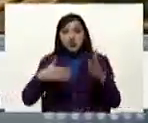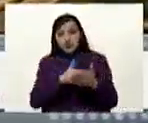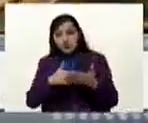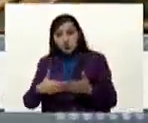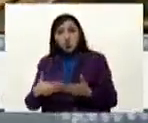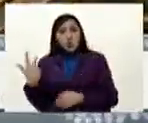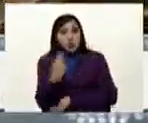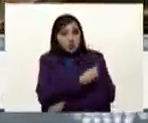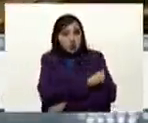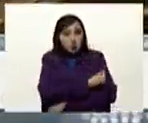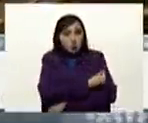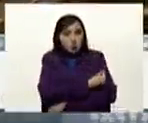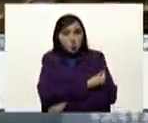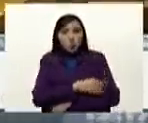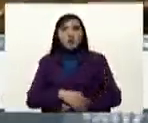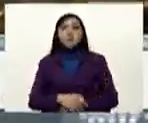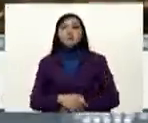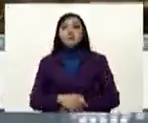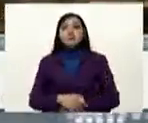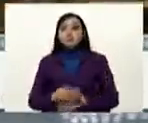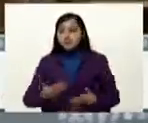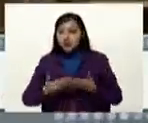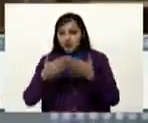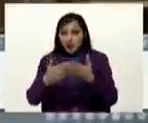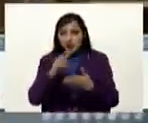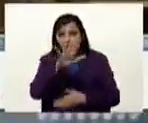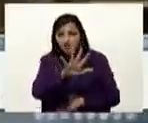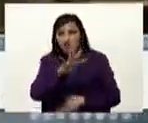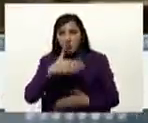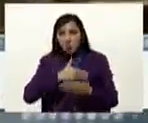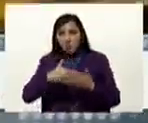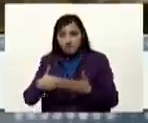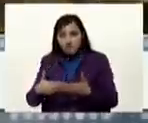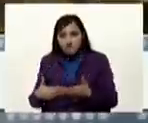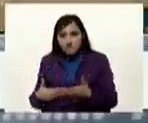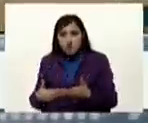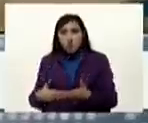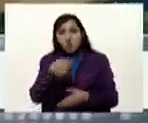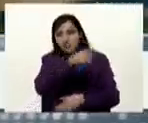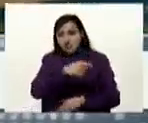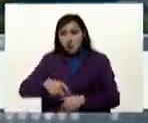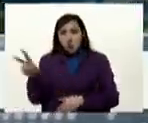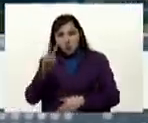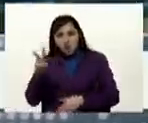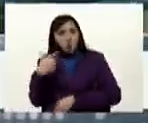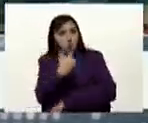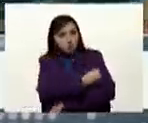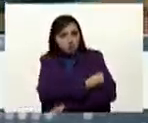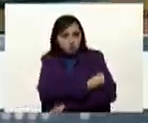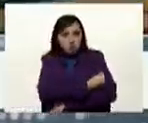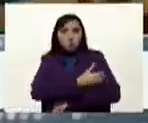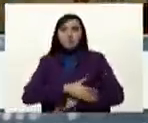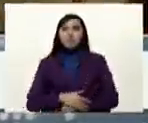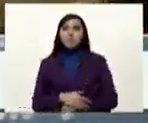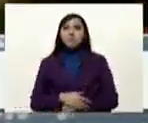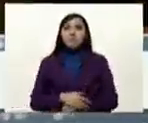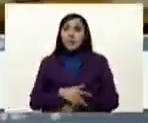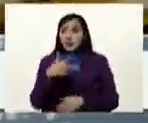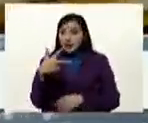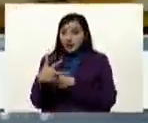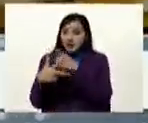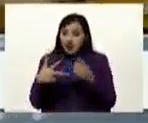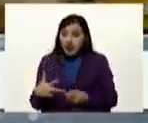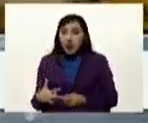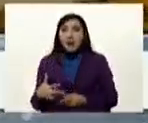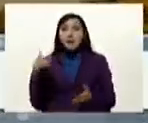vacunas para 5 millones de compatriotas que deben ser vacunadas. Son tres vacunas que